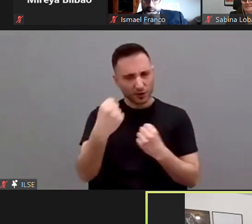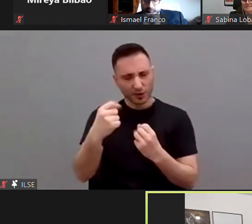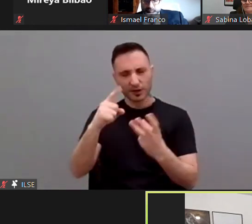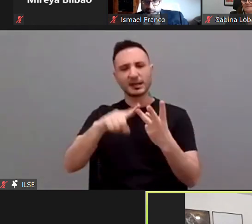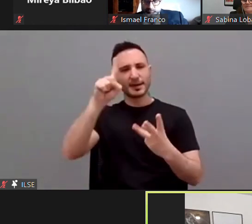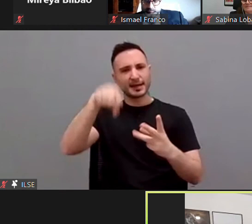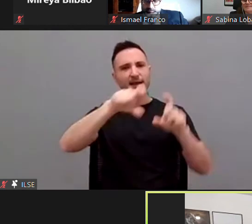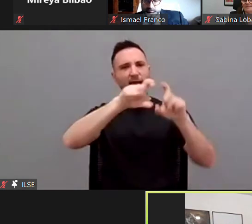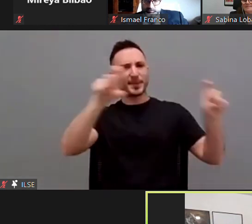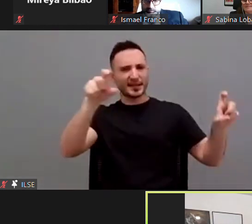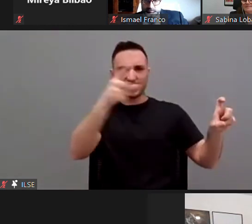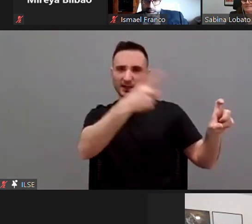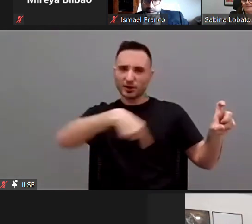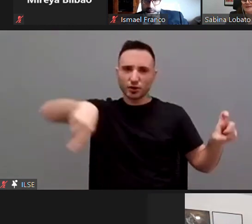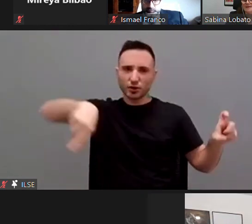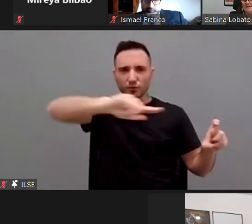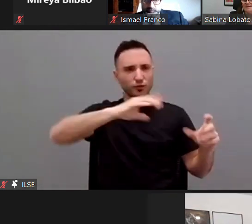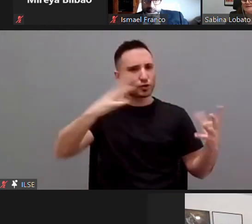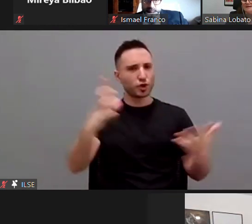empresas. Sin duda.